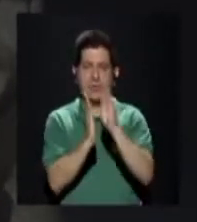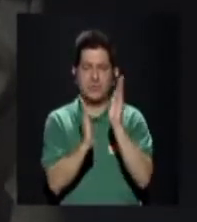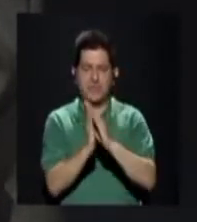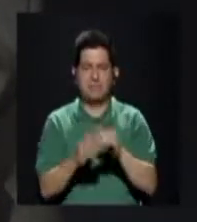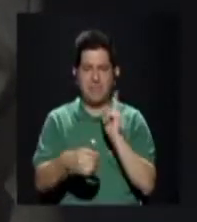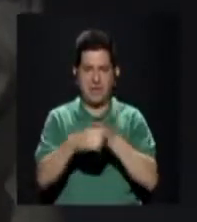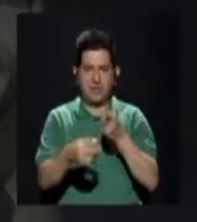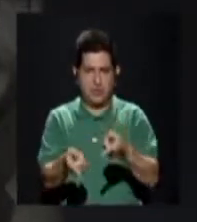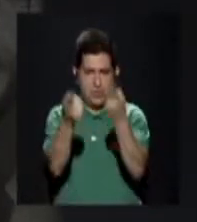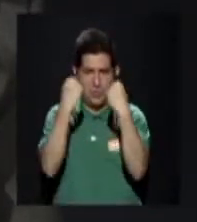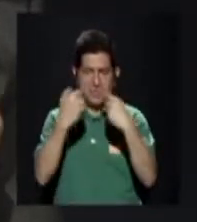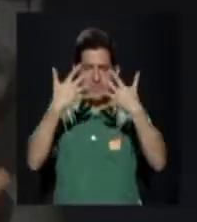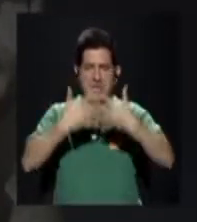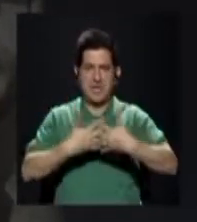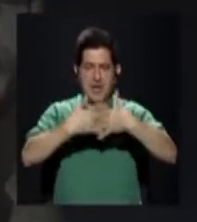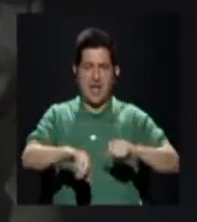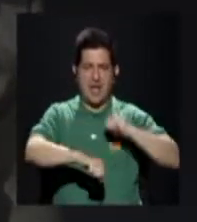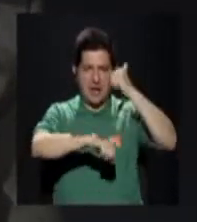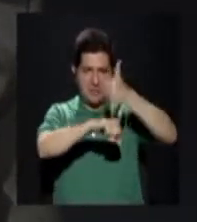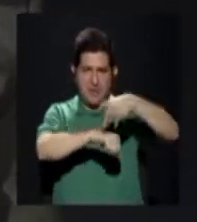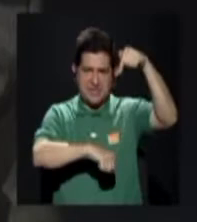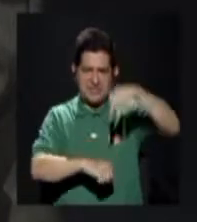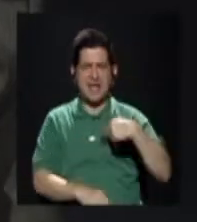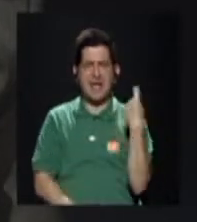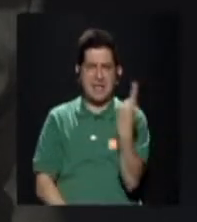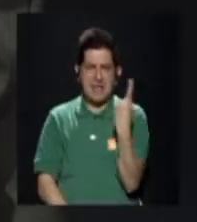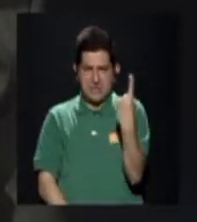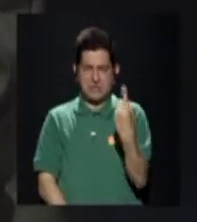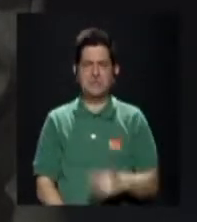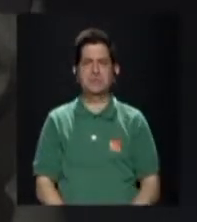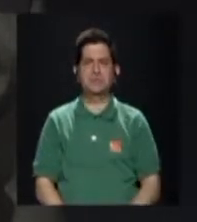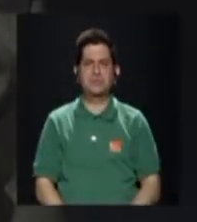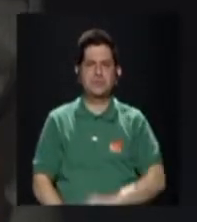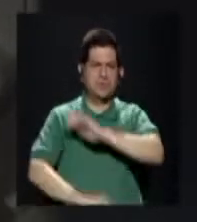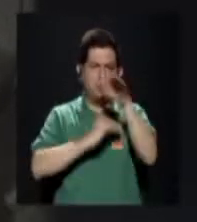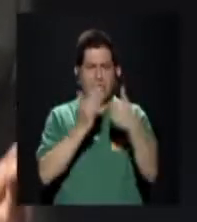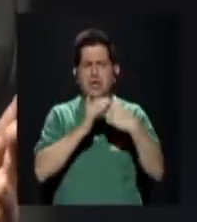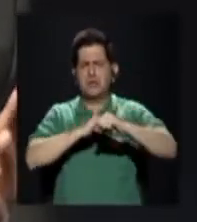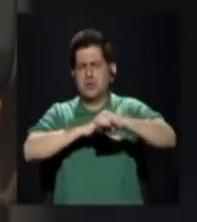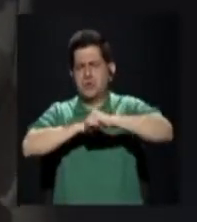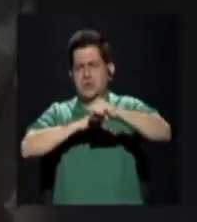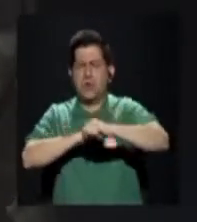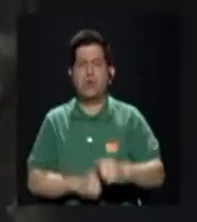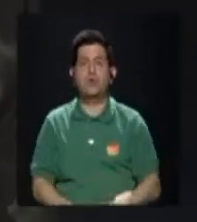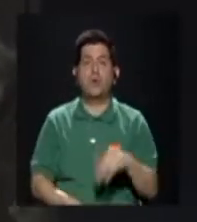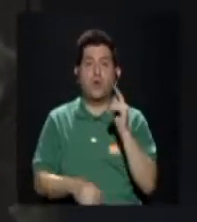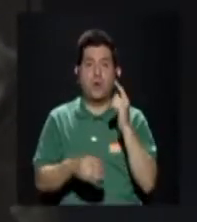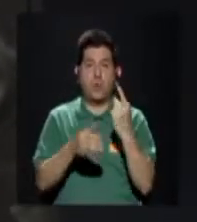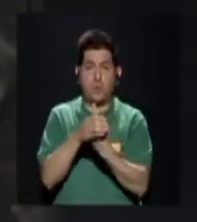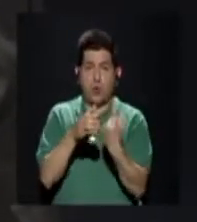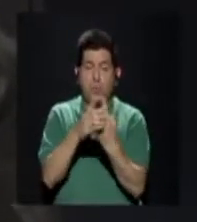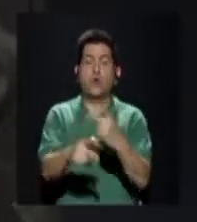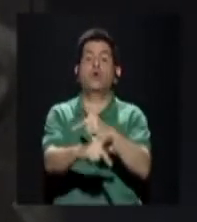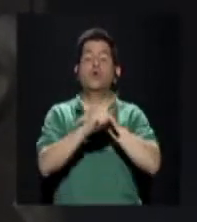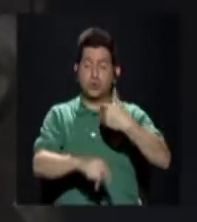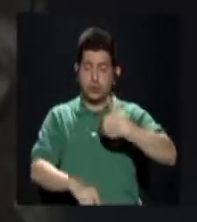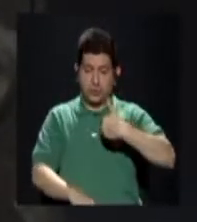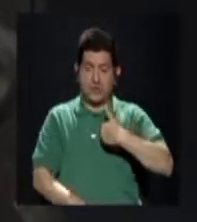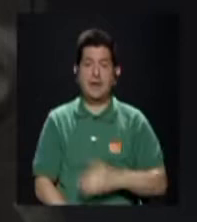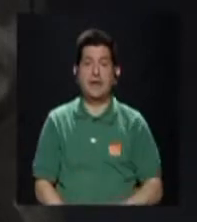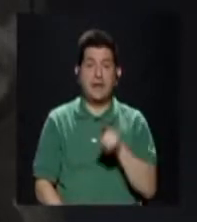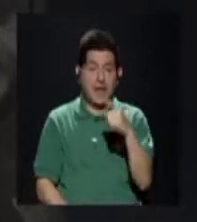y la empresa aquí establecida monopólica y toda la campaña que hizo. Hay monopolios que son protegidos y